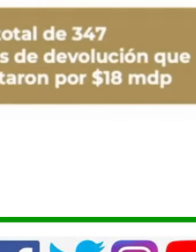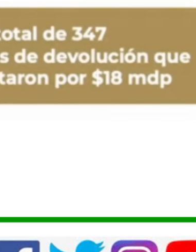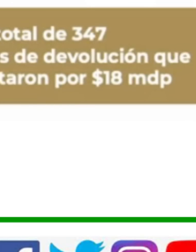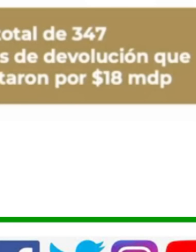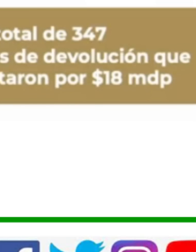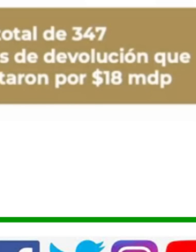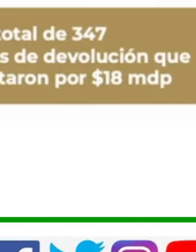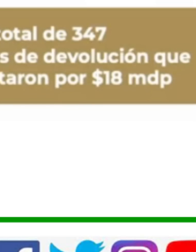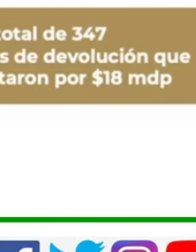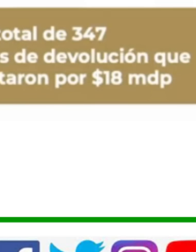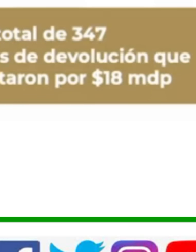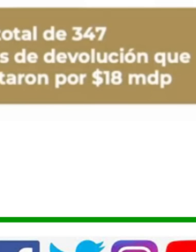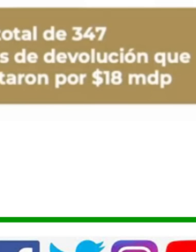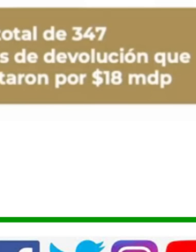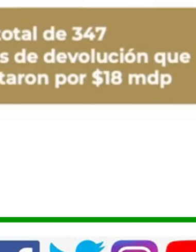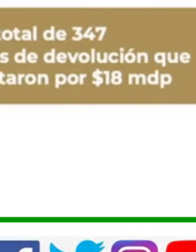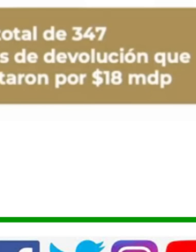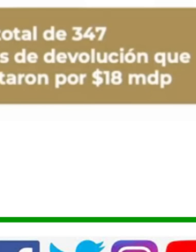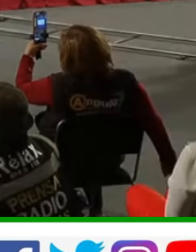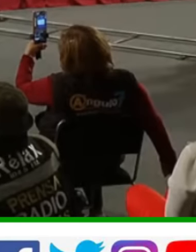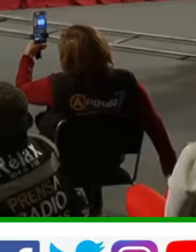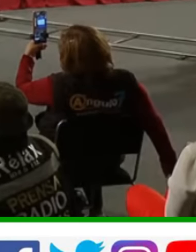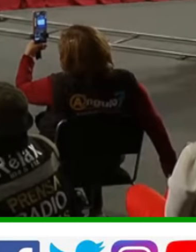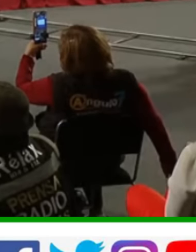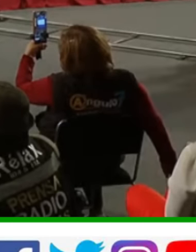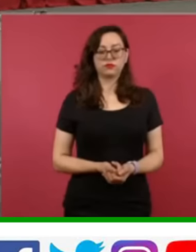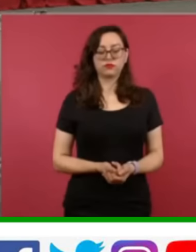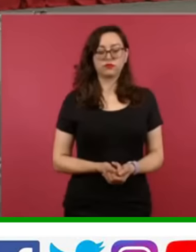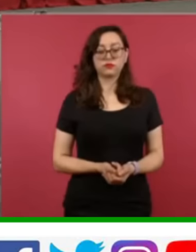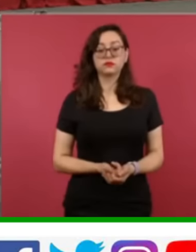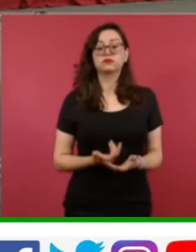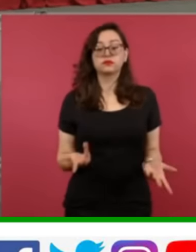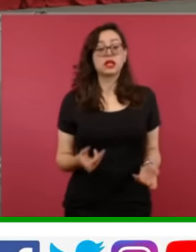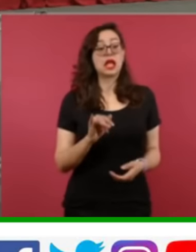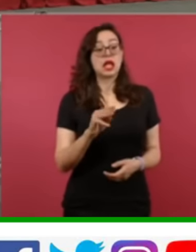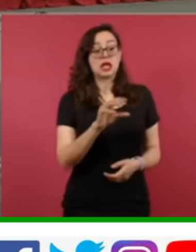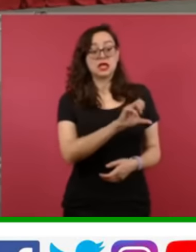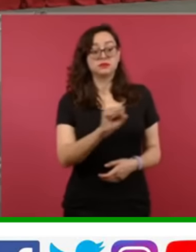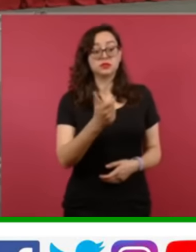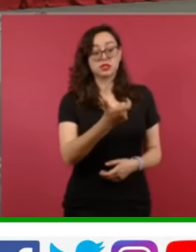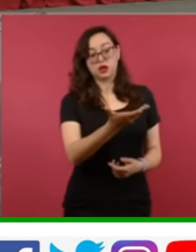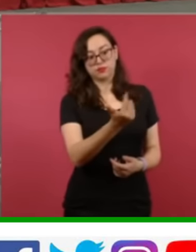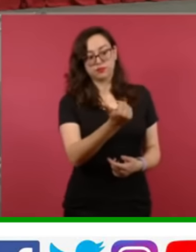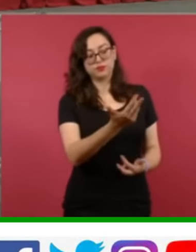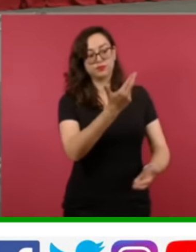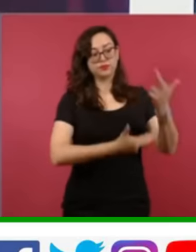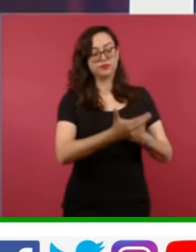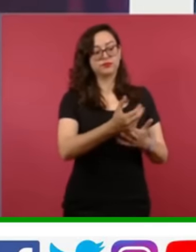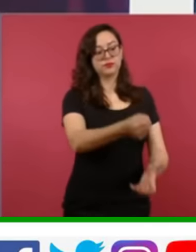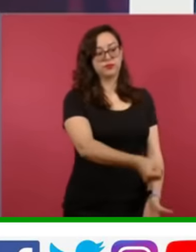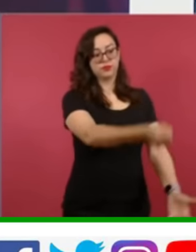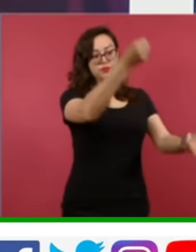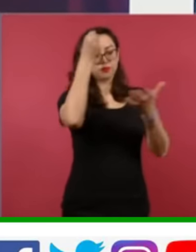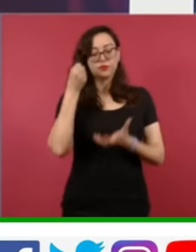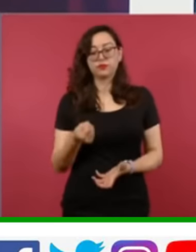el IMSS y el custodio para que cuando una persona reclame después se le devuelva, una parte también se iba a la reserva del Seguro Social. Y